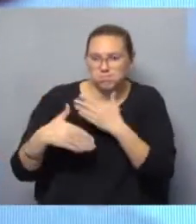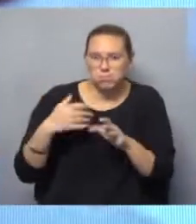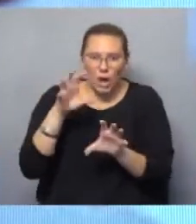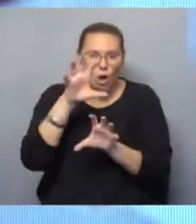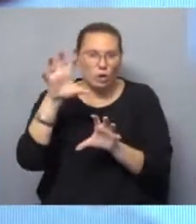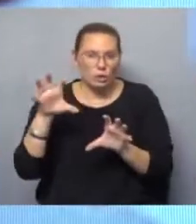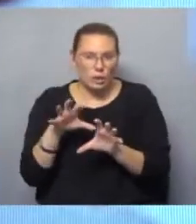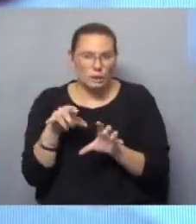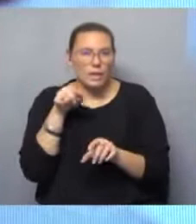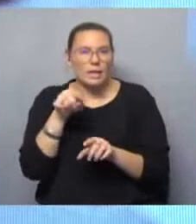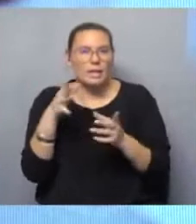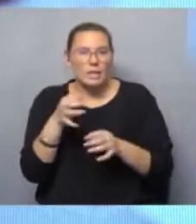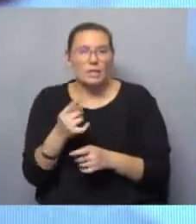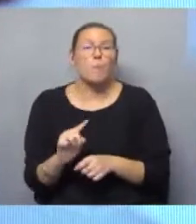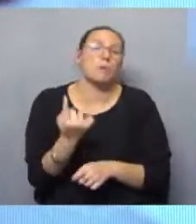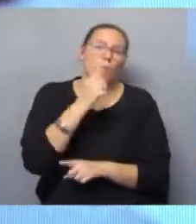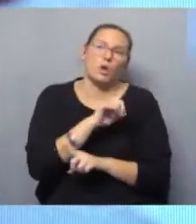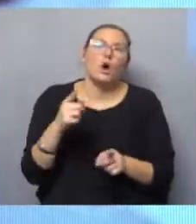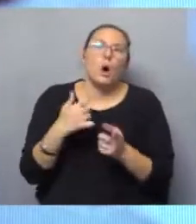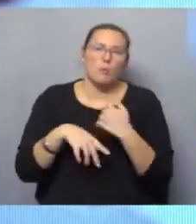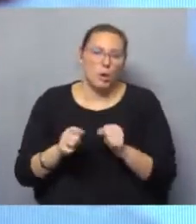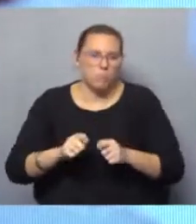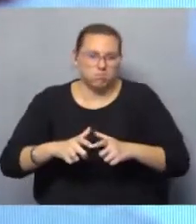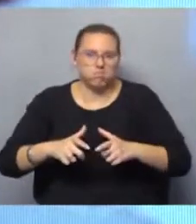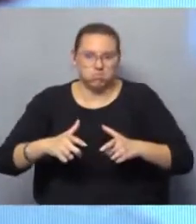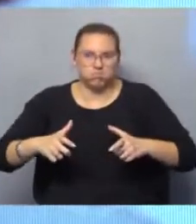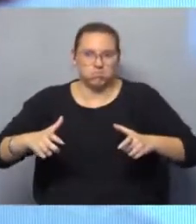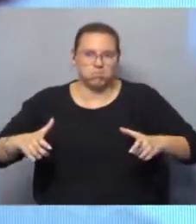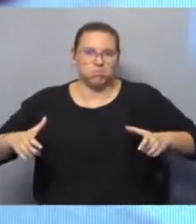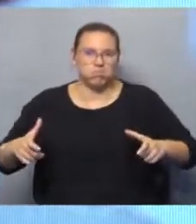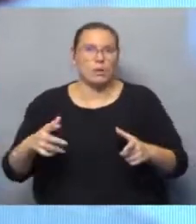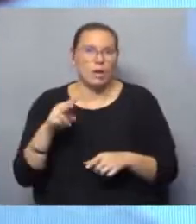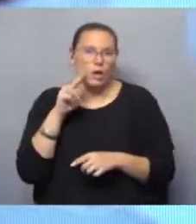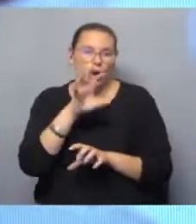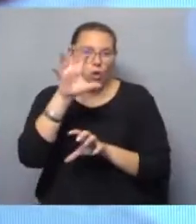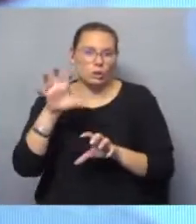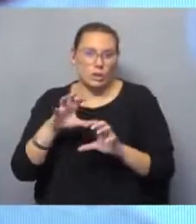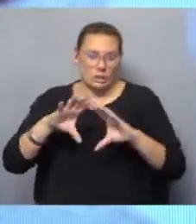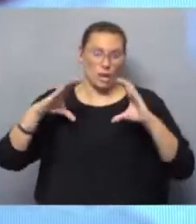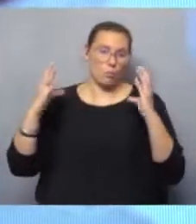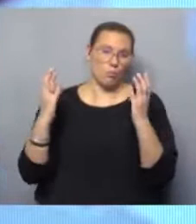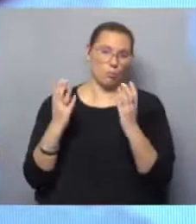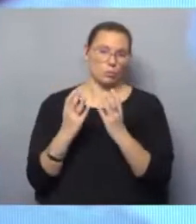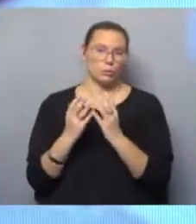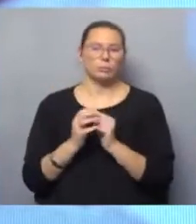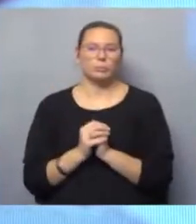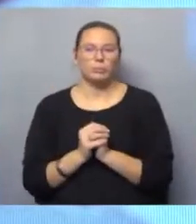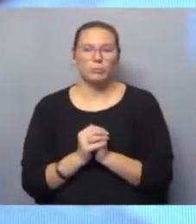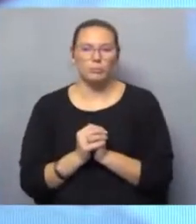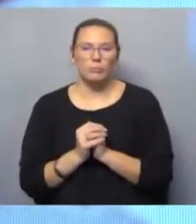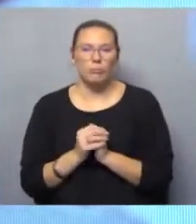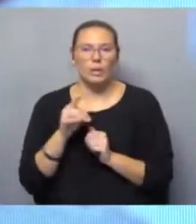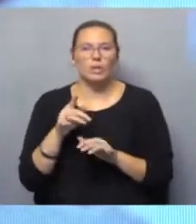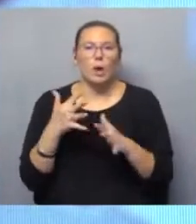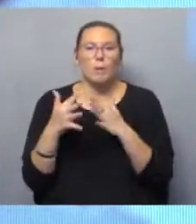continental. No quiere decir que sean estrictamente los primeros, pero sí cuando crecieron realmente las masas continentales en lo que es todo el planiferio, en toda la Tierra, digamos. Esa es